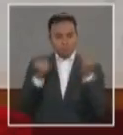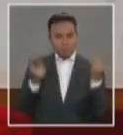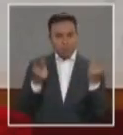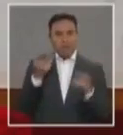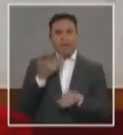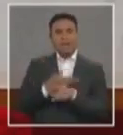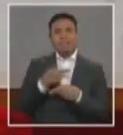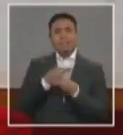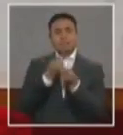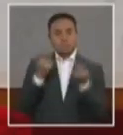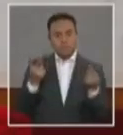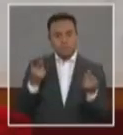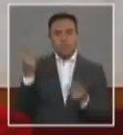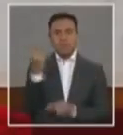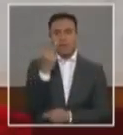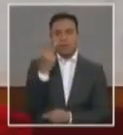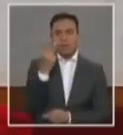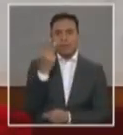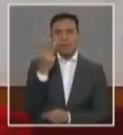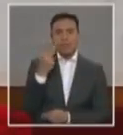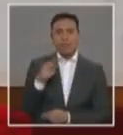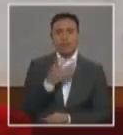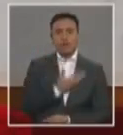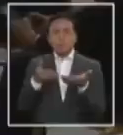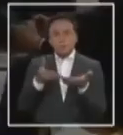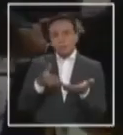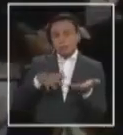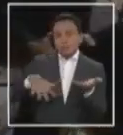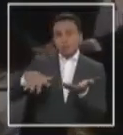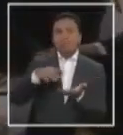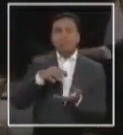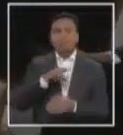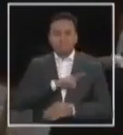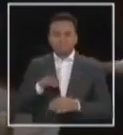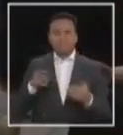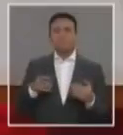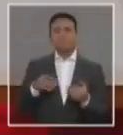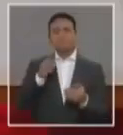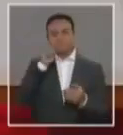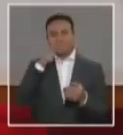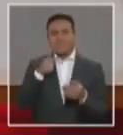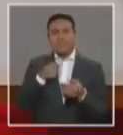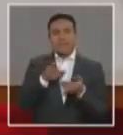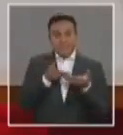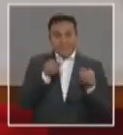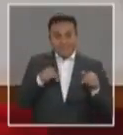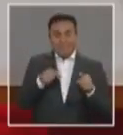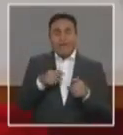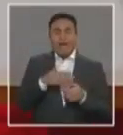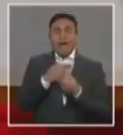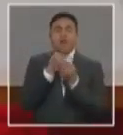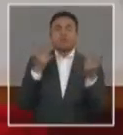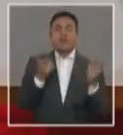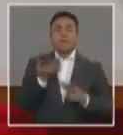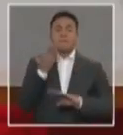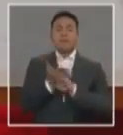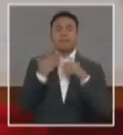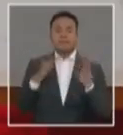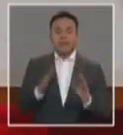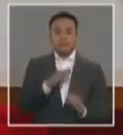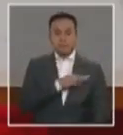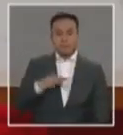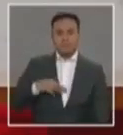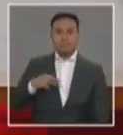manera en eso Nosotros estamos muy ahora comprometidos a hacerlo en estos dos años que quedan que son dos años super importantes y